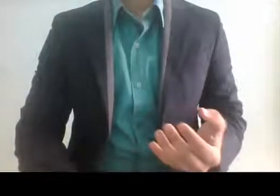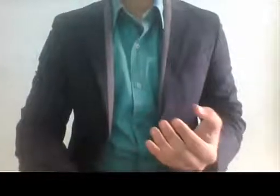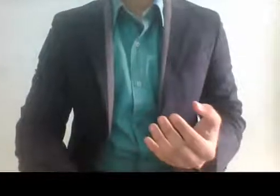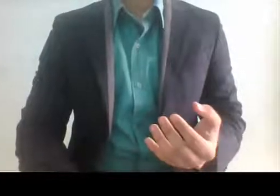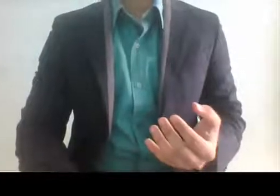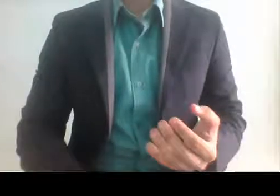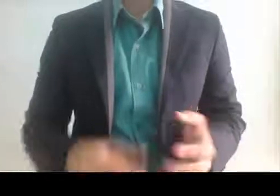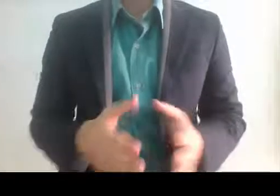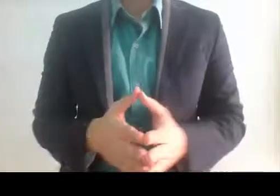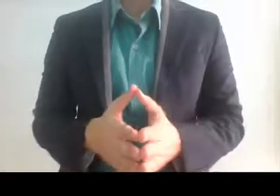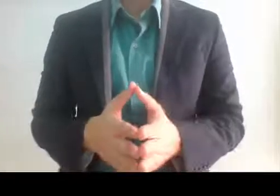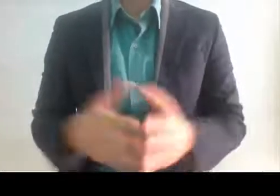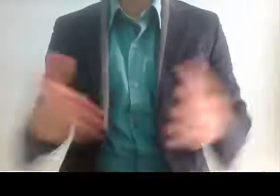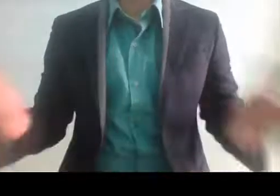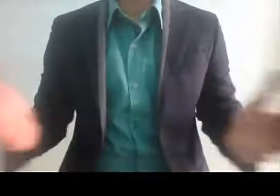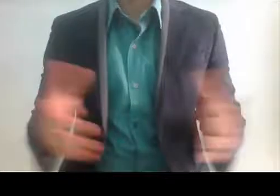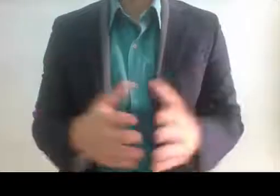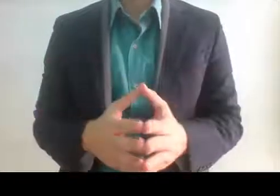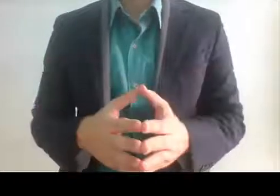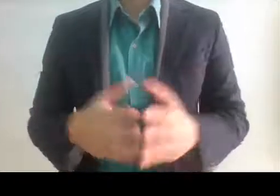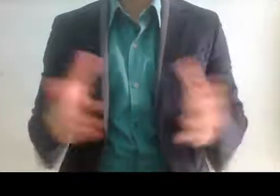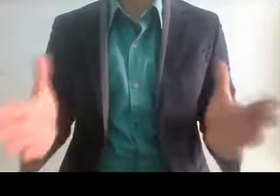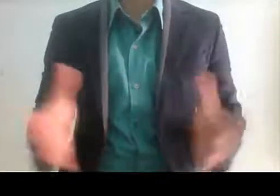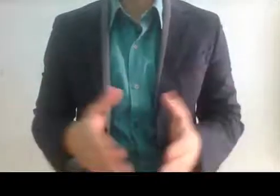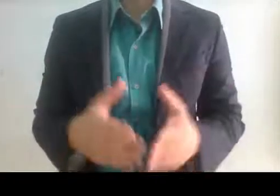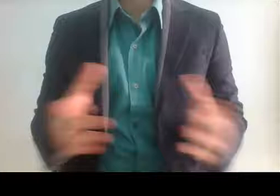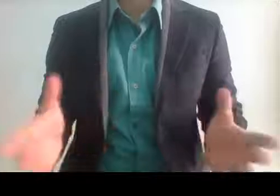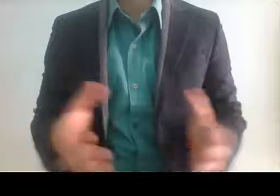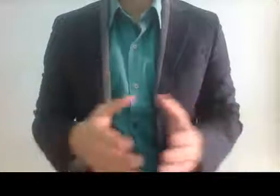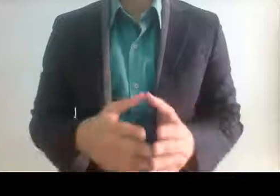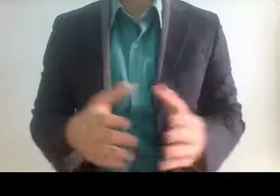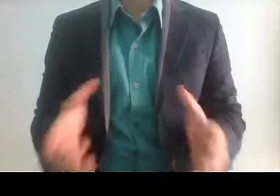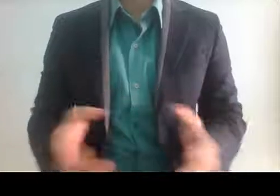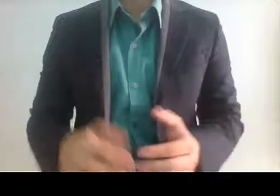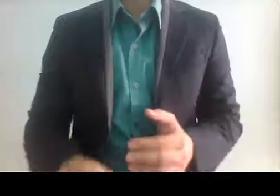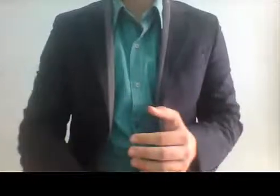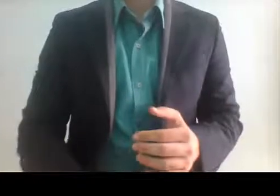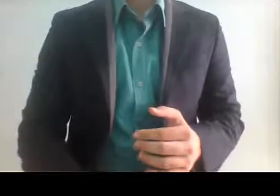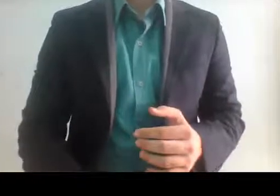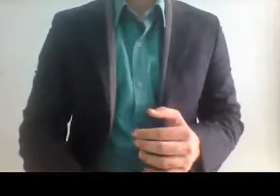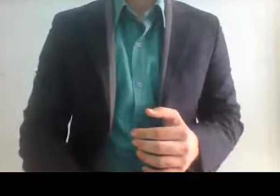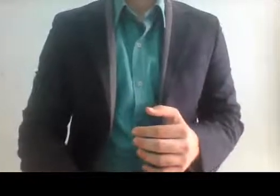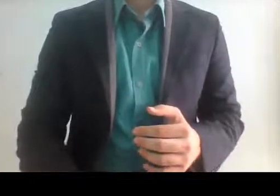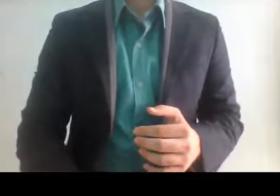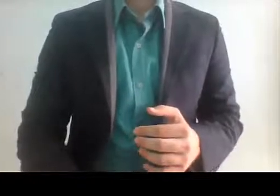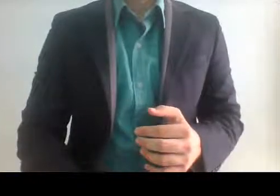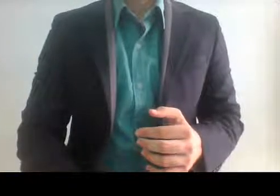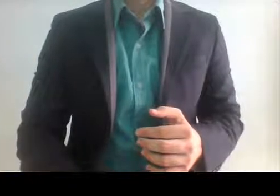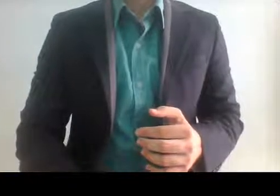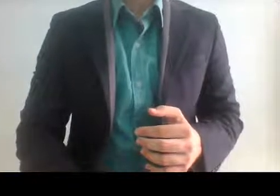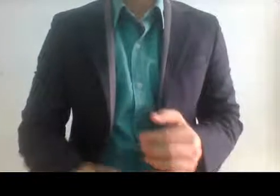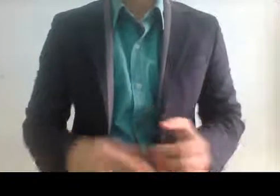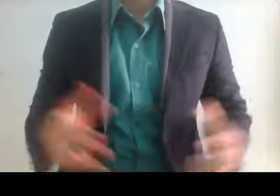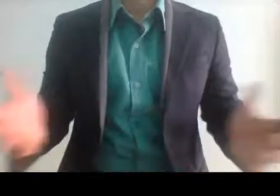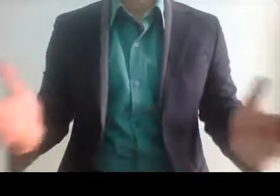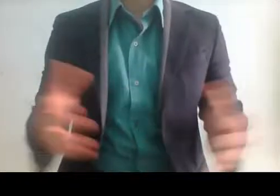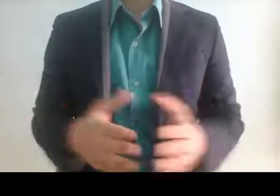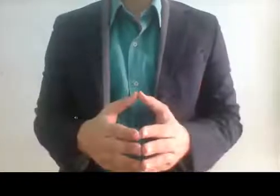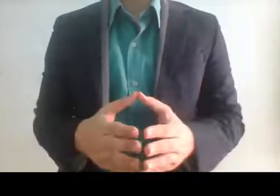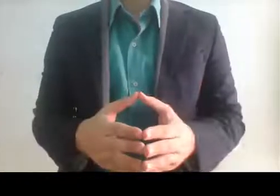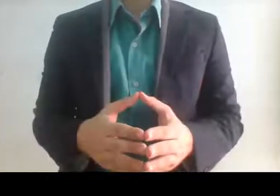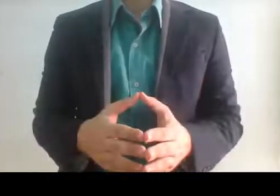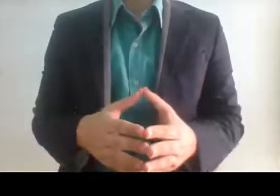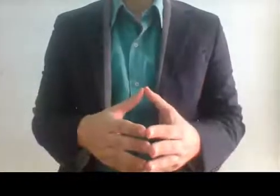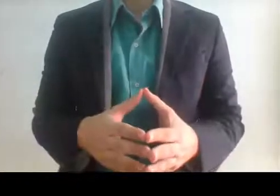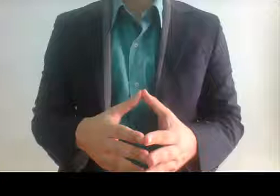se hizo de una manera en la cual la Guardia Nacional no efectuó ningún disparo ni nada por el estilo, simplemente fue en un recorrido de rutina,